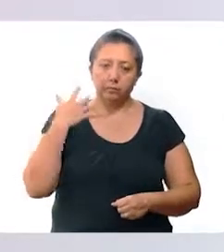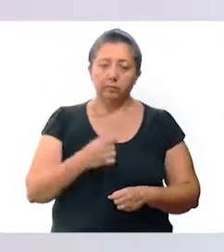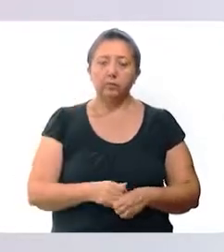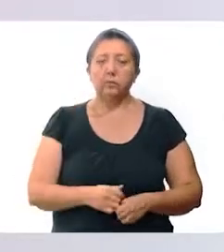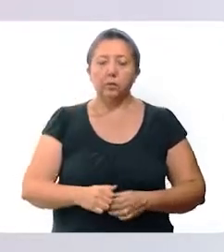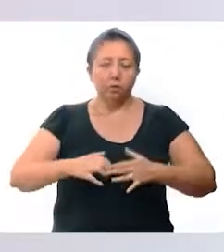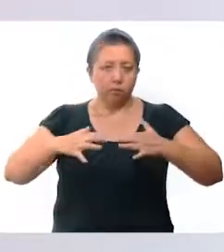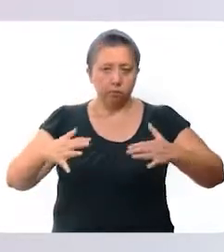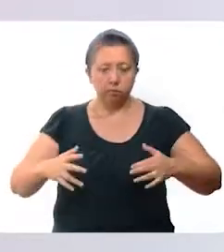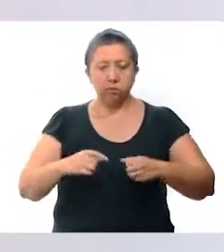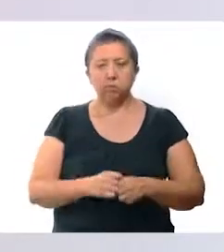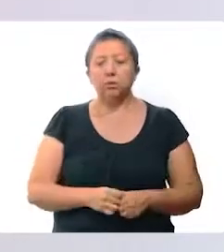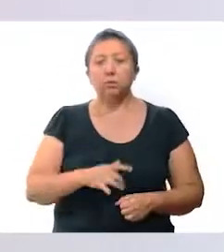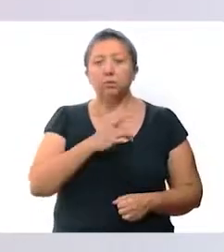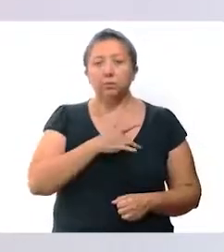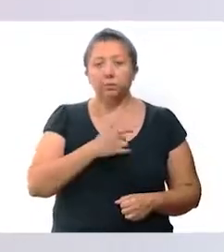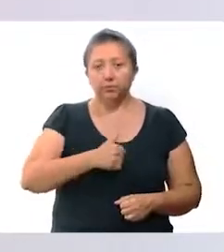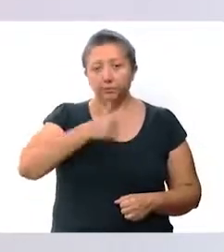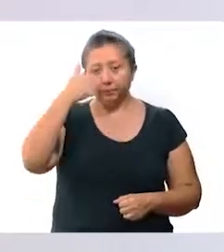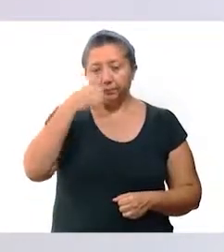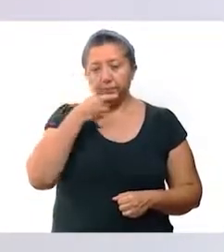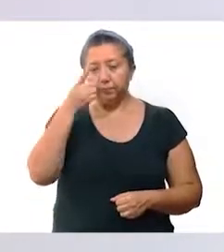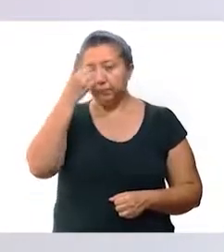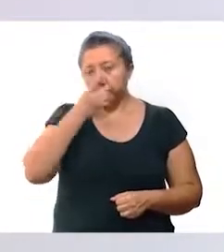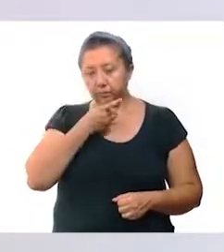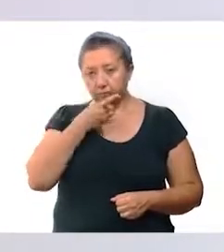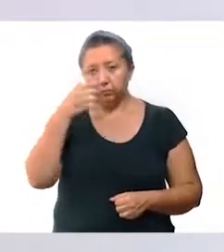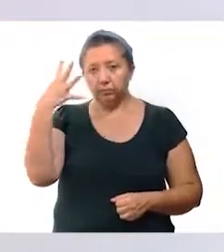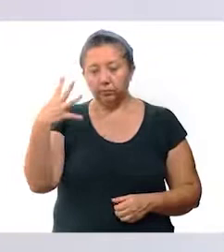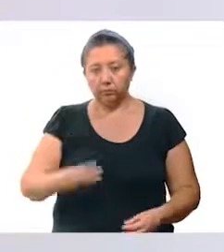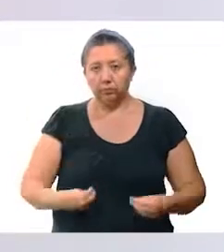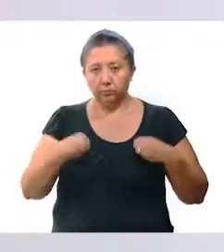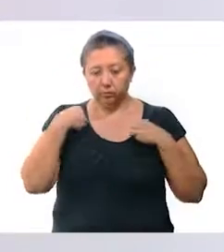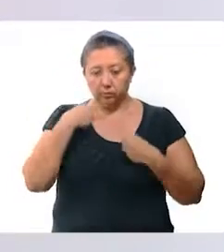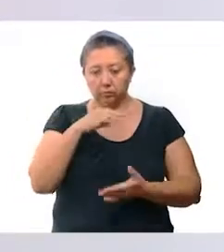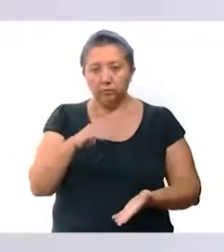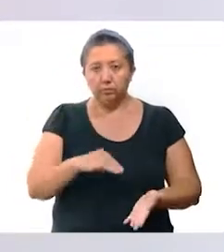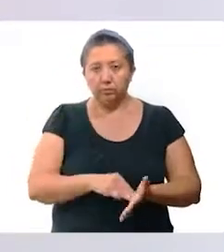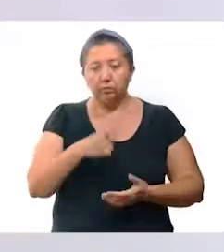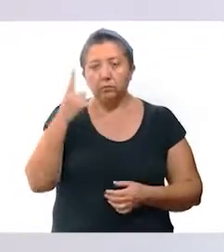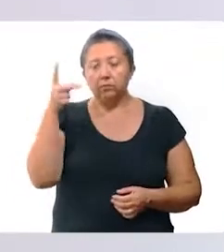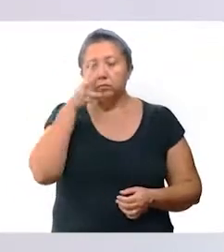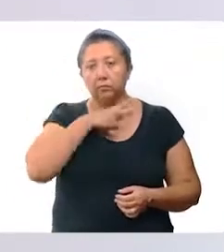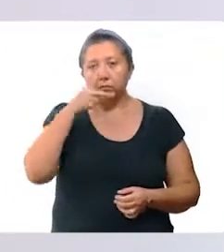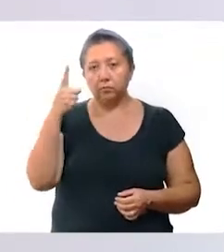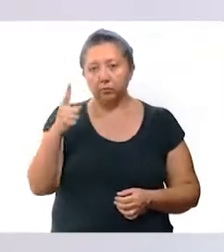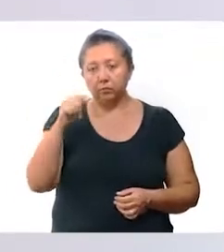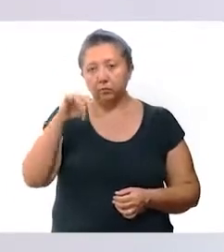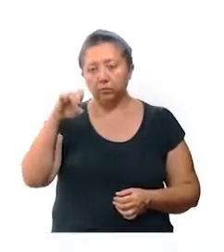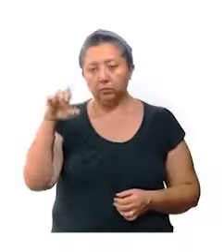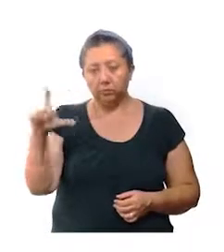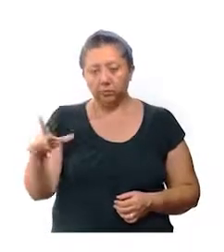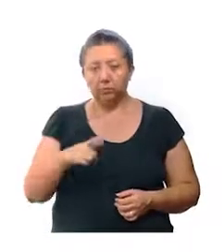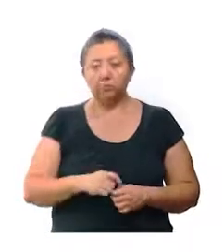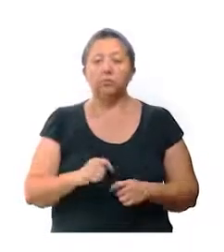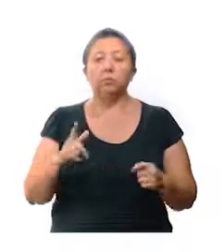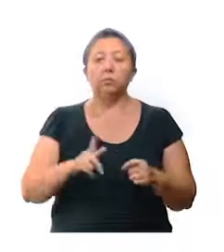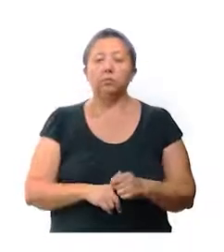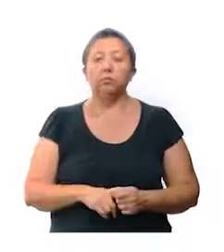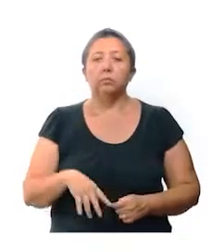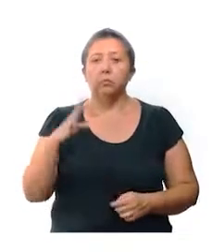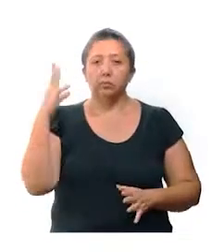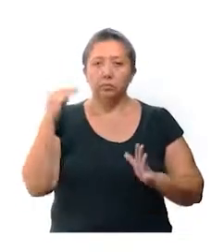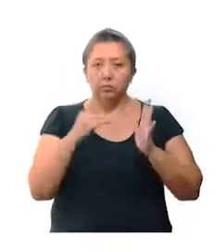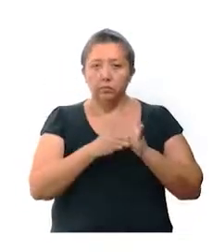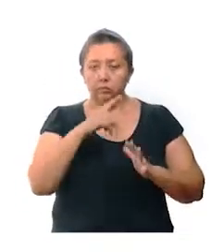fueron obesidad, hipertensión arterial y diabetes. 4 residían en Mérida, 1 en Valladolid y 1 en Ticul. En total son